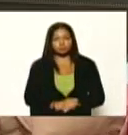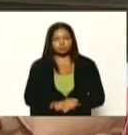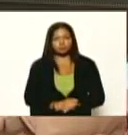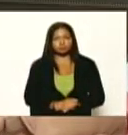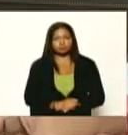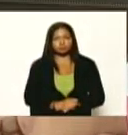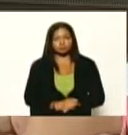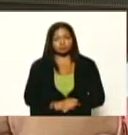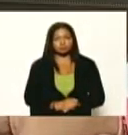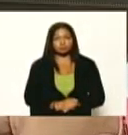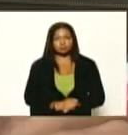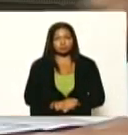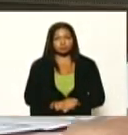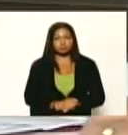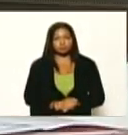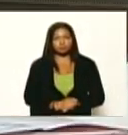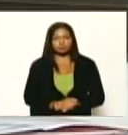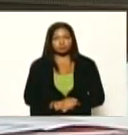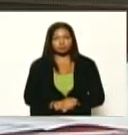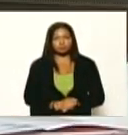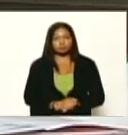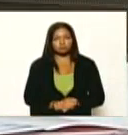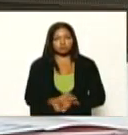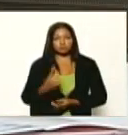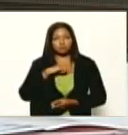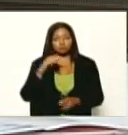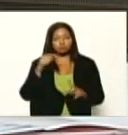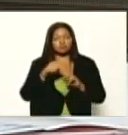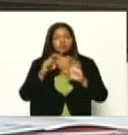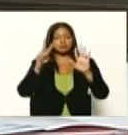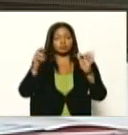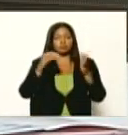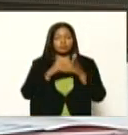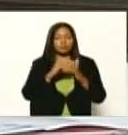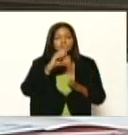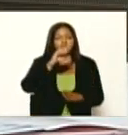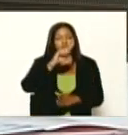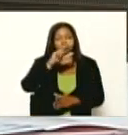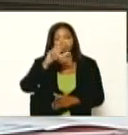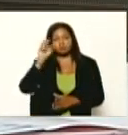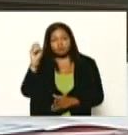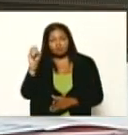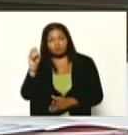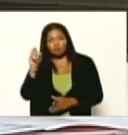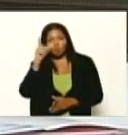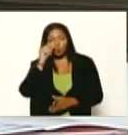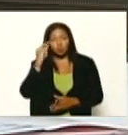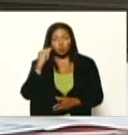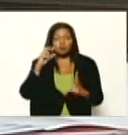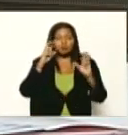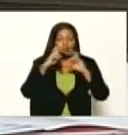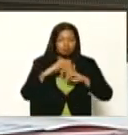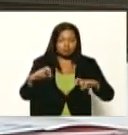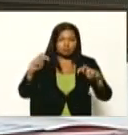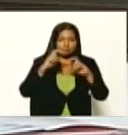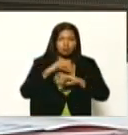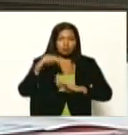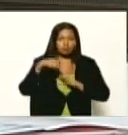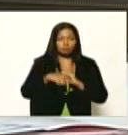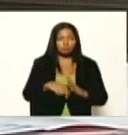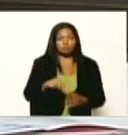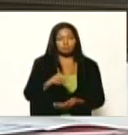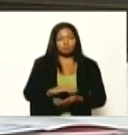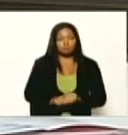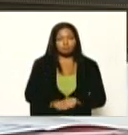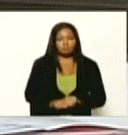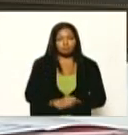Y para nosotros llegar a esos 7.180 candidatos y candidatas, fueron revisados